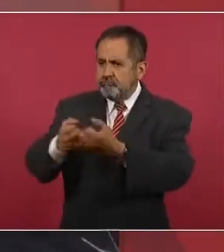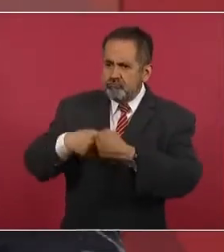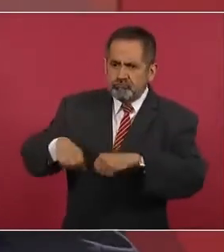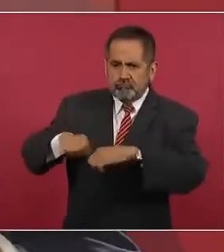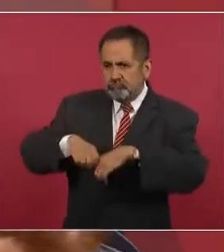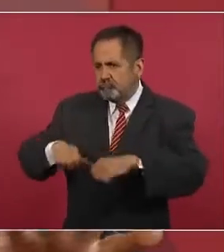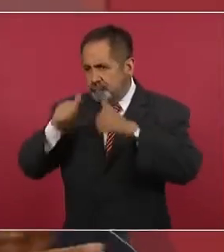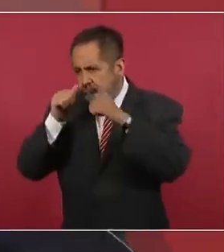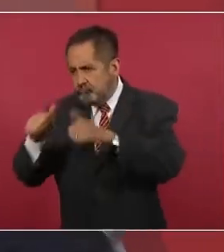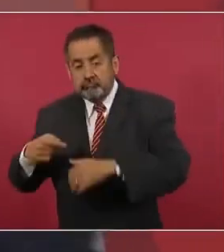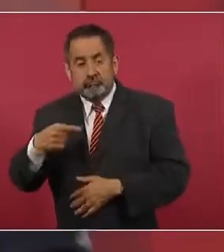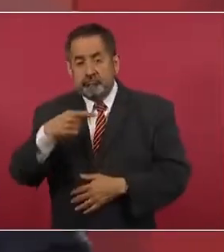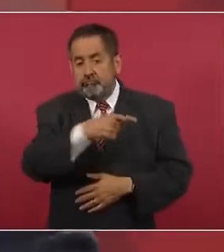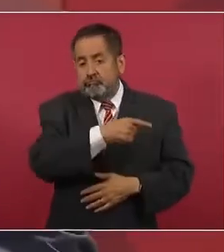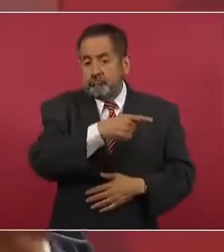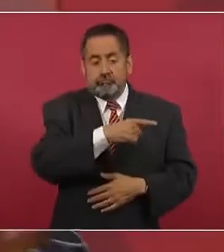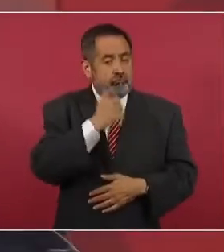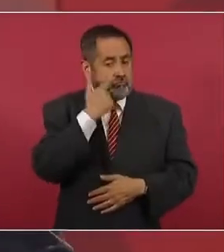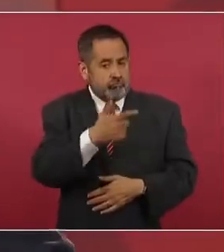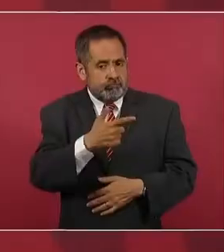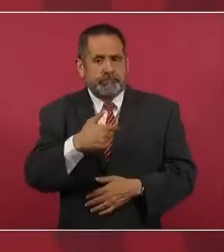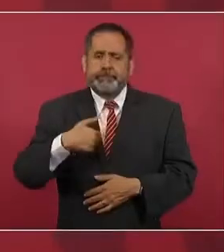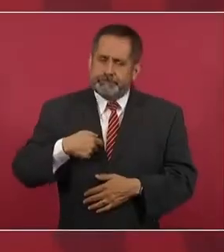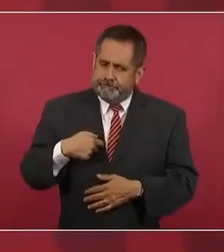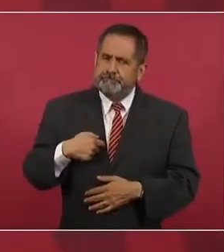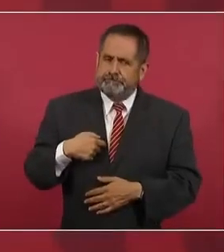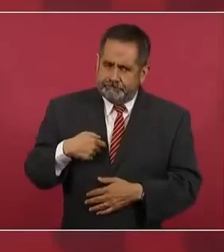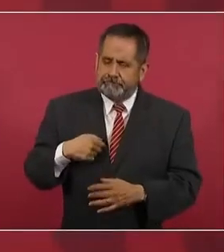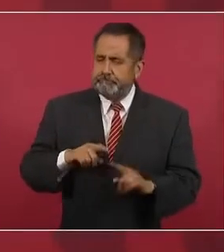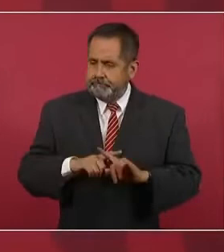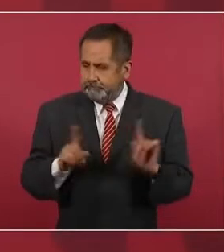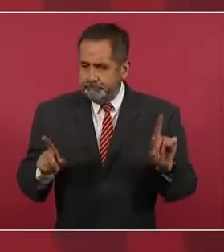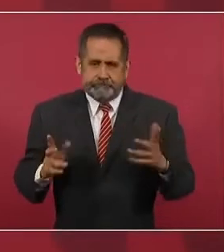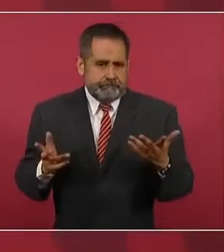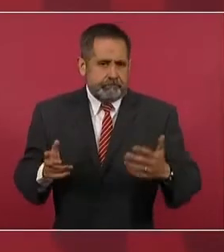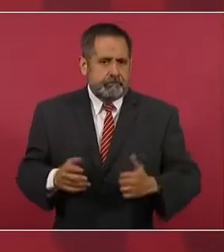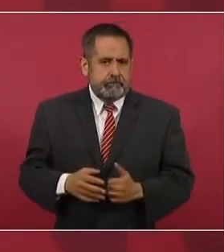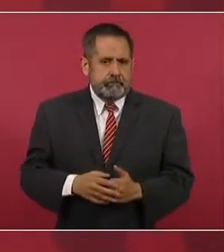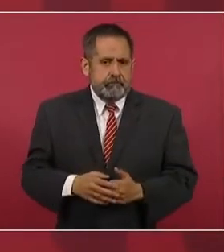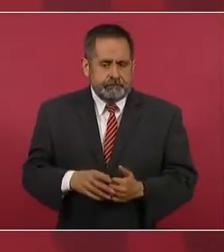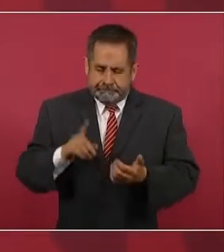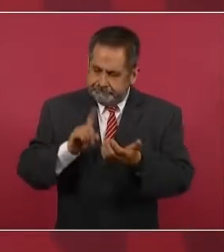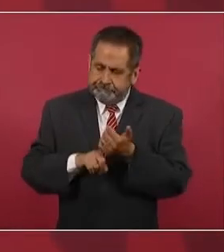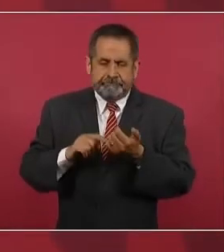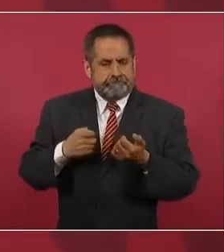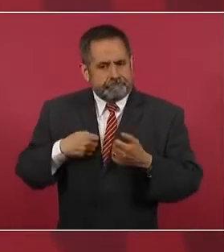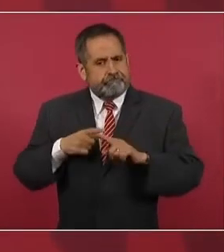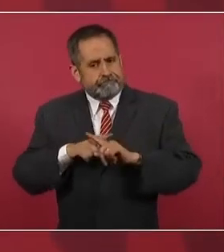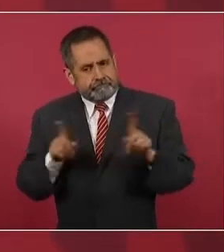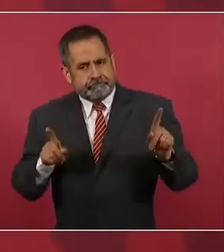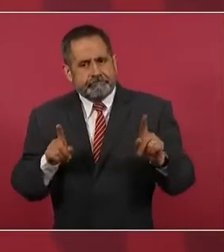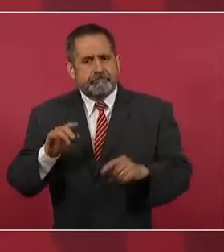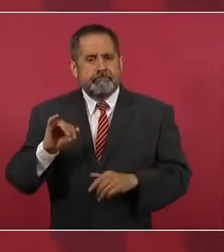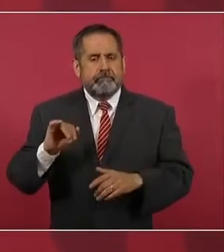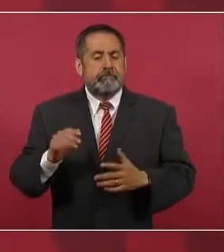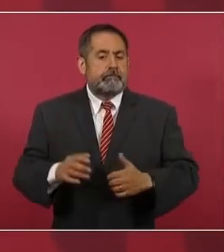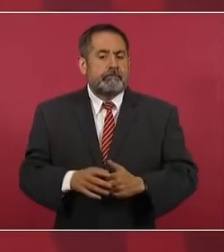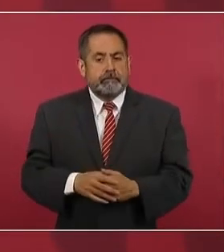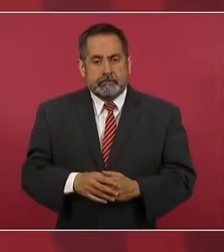Esa es una diferencia teórica de fondo